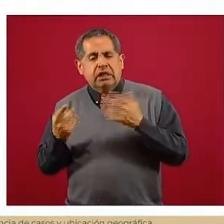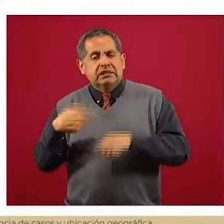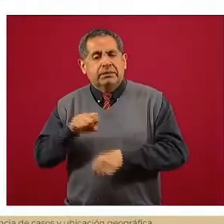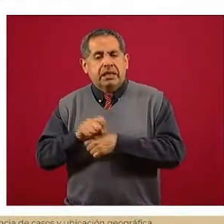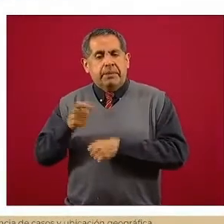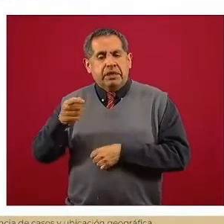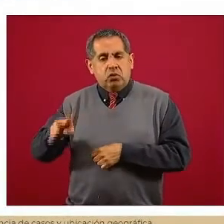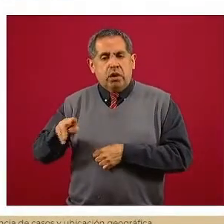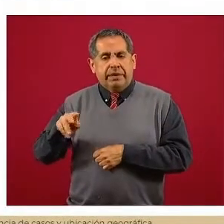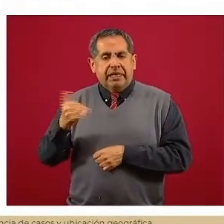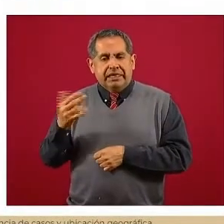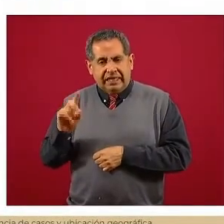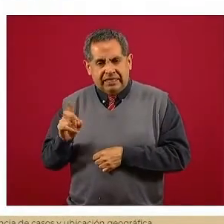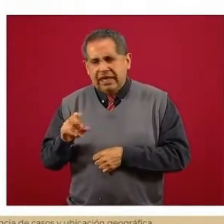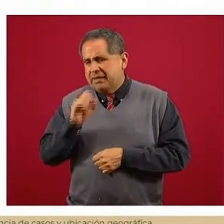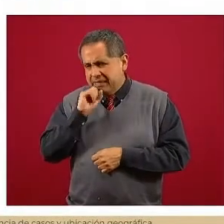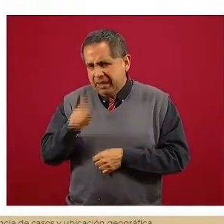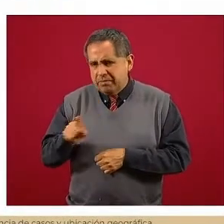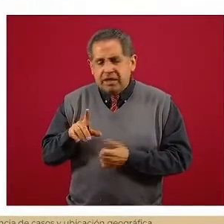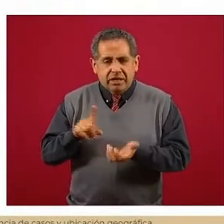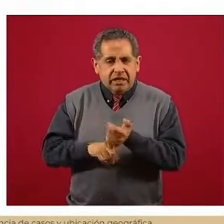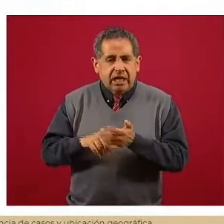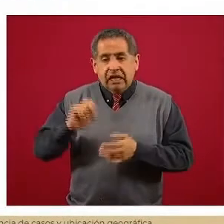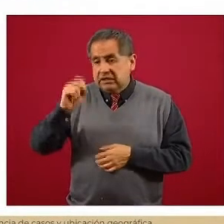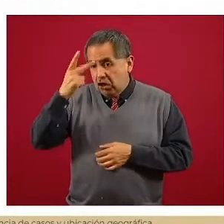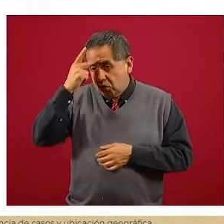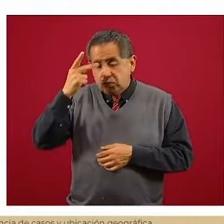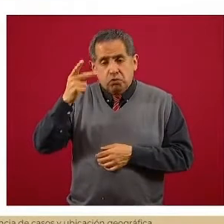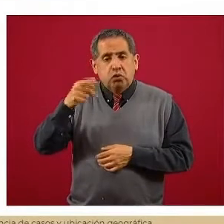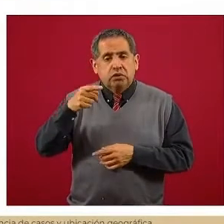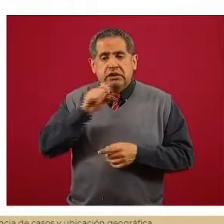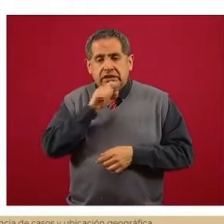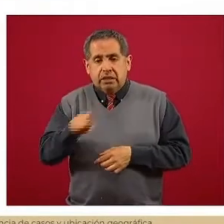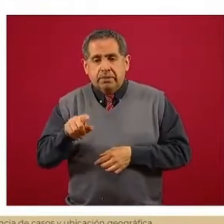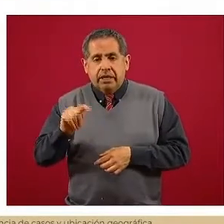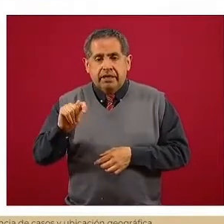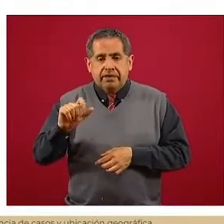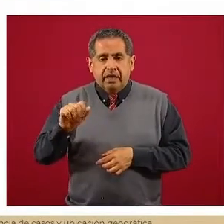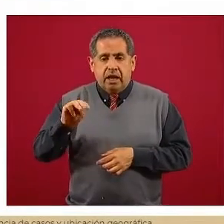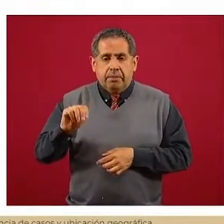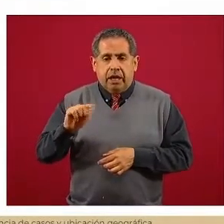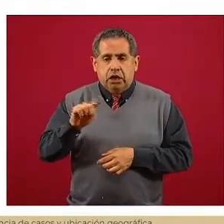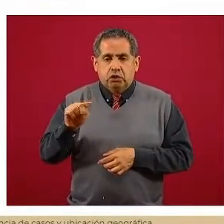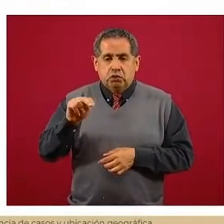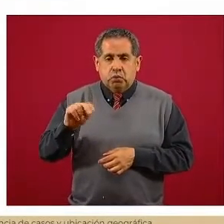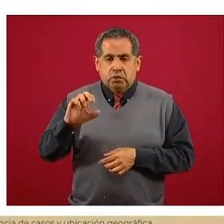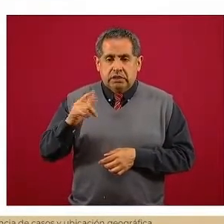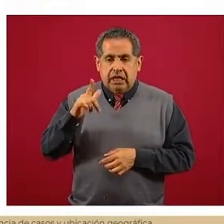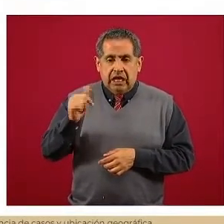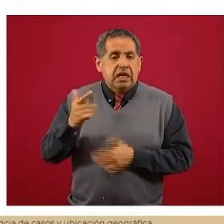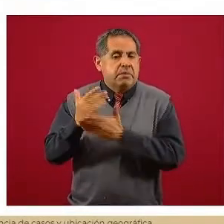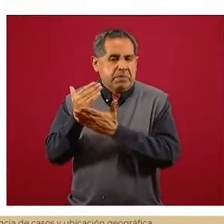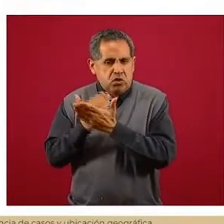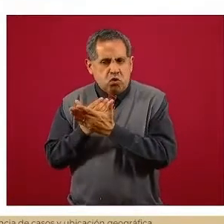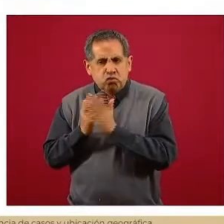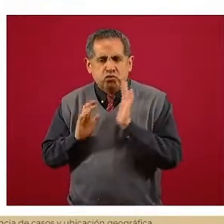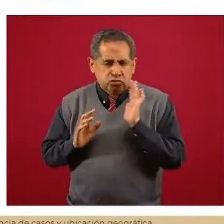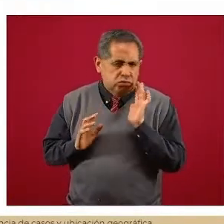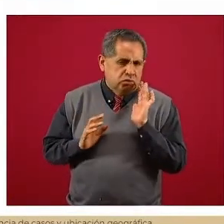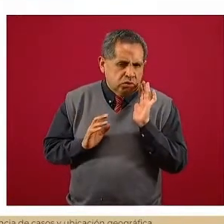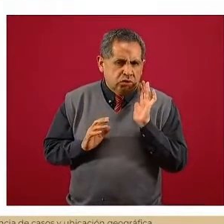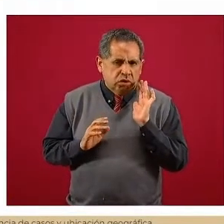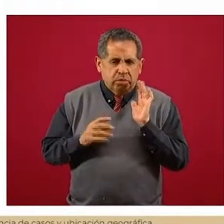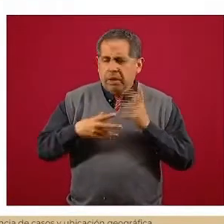30. También estas mismas caídas la tiene San Luis Potosí y Tamazunchale, aunque tuvieron menor intensidad en